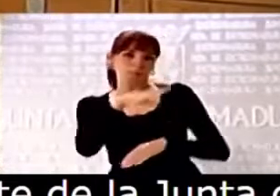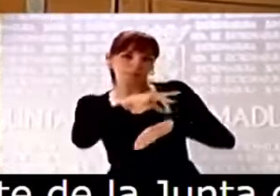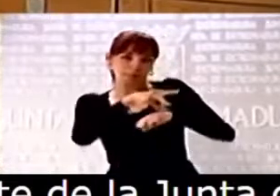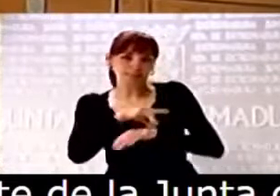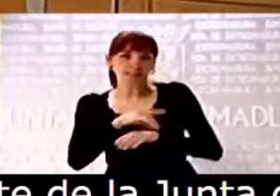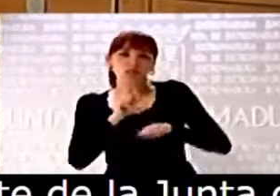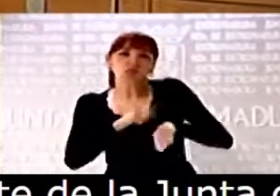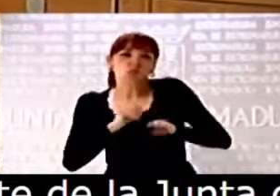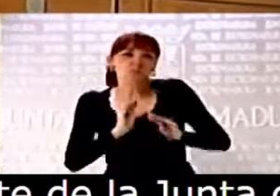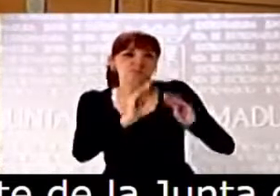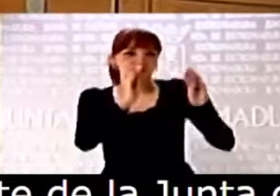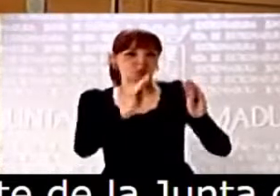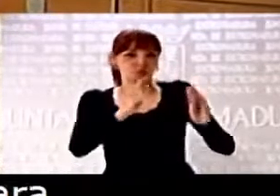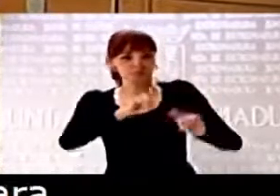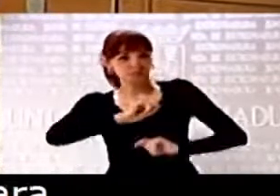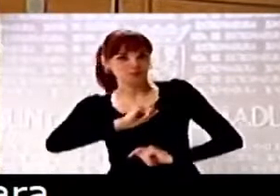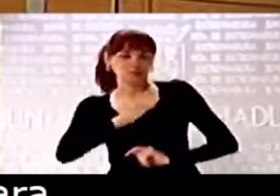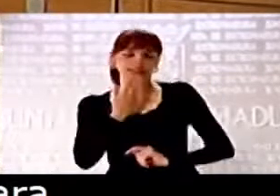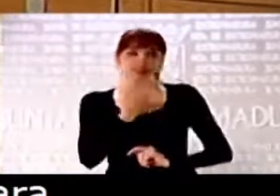tiempo.